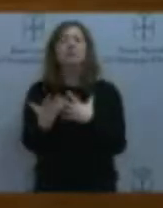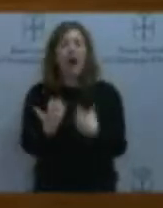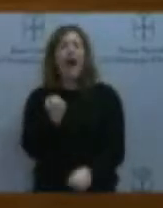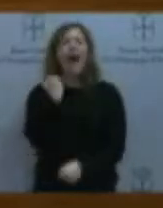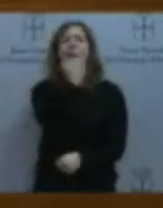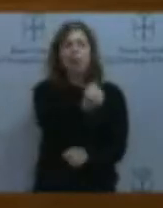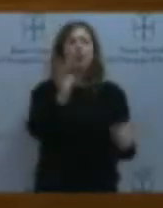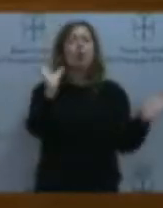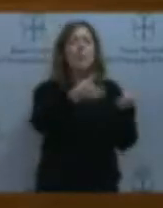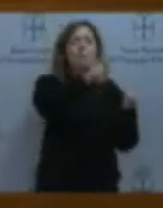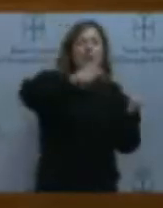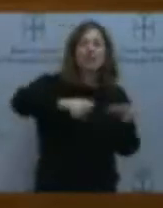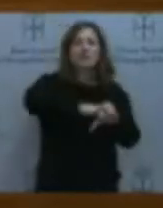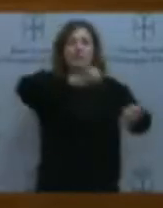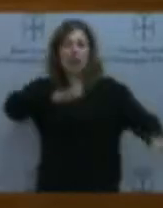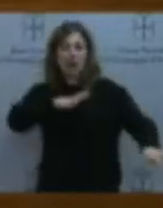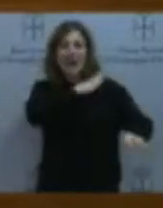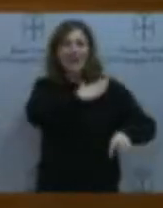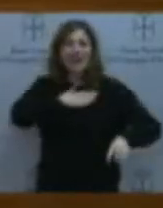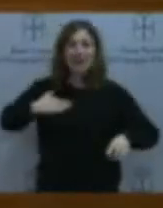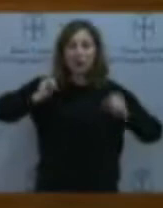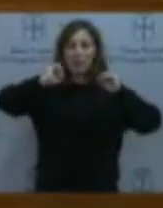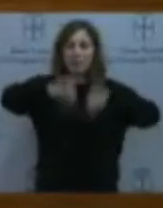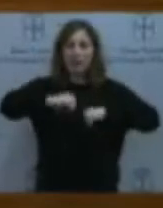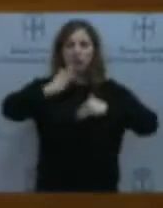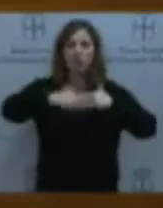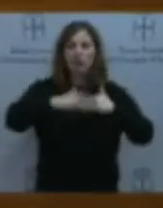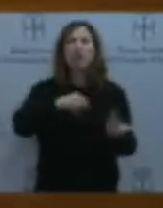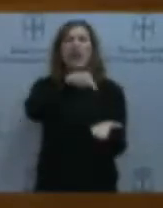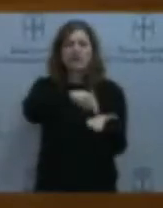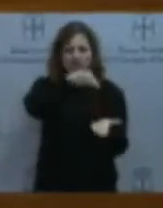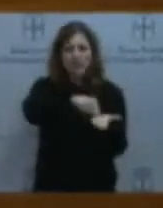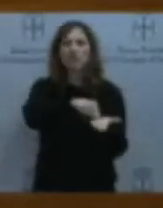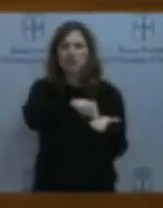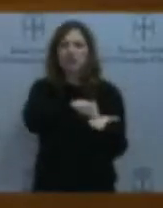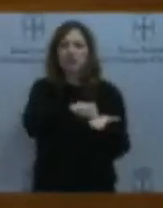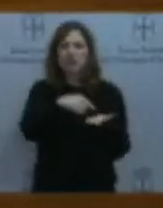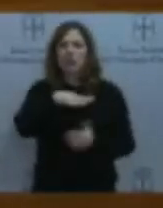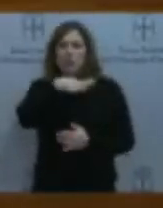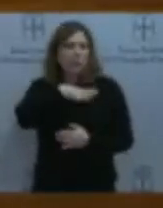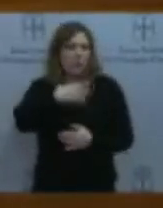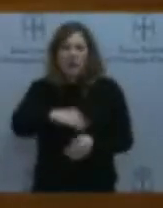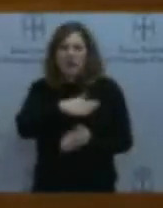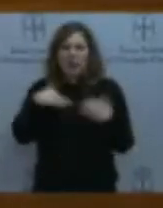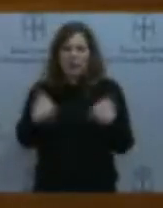quiere reconstruir pactos mínimos exigibles a cualquier democracia.